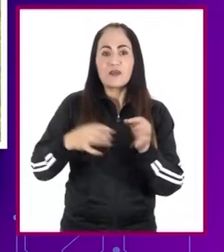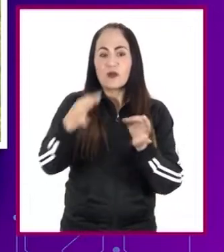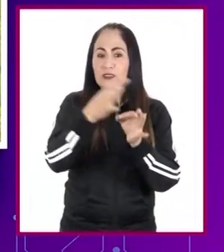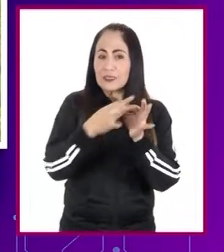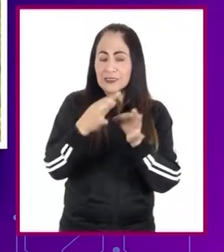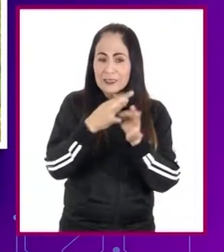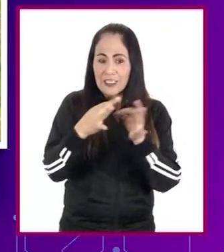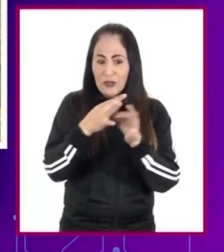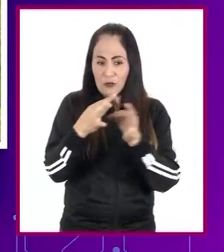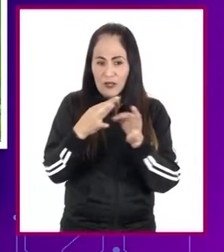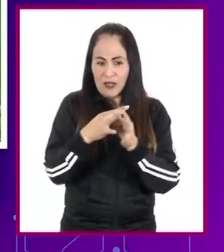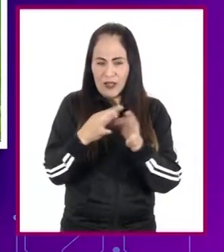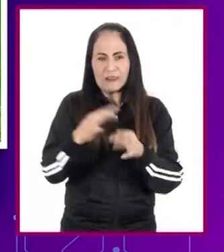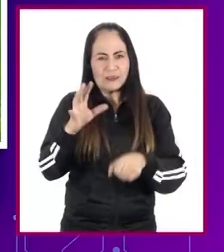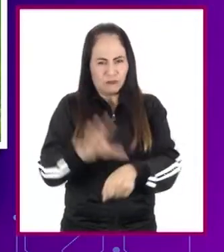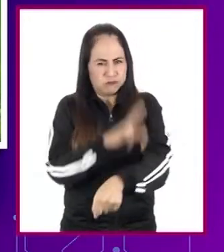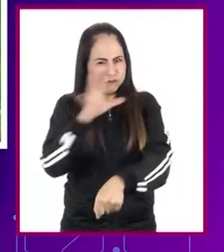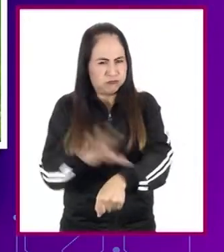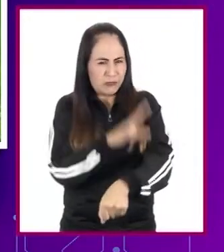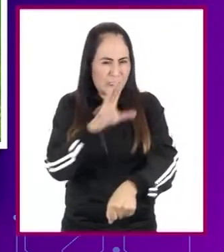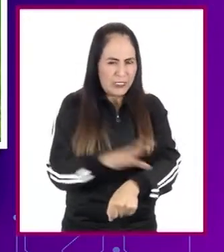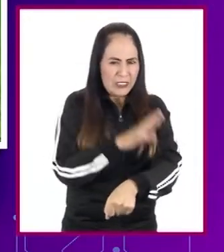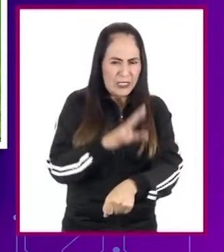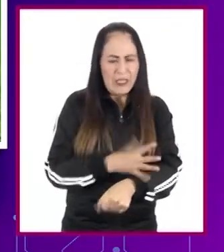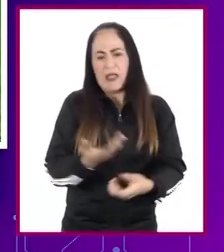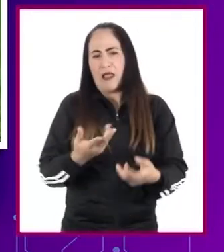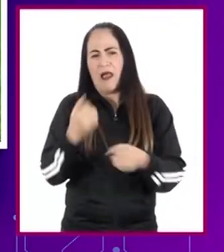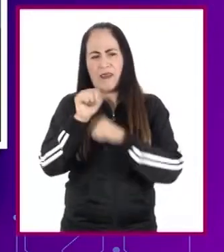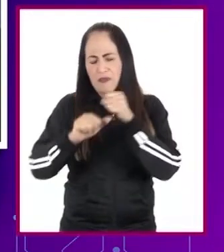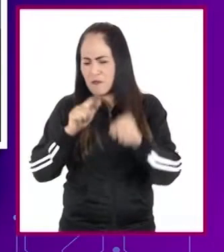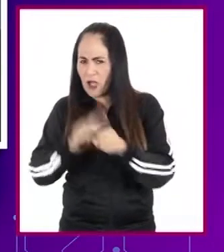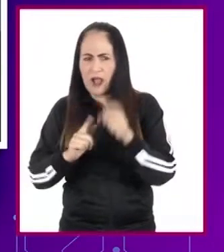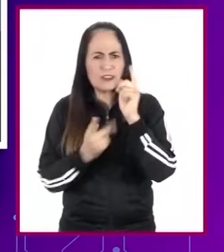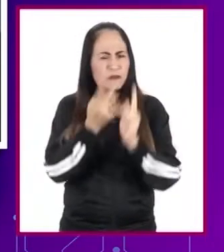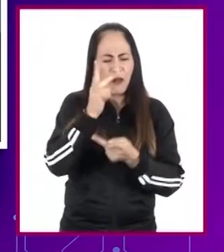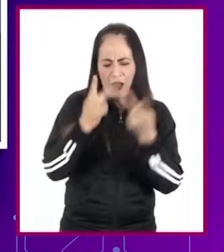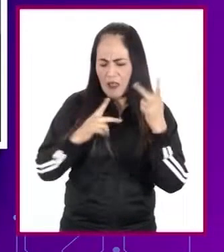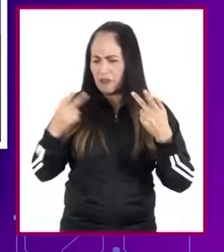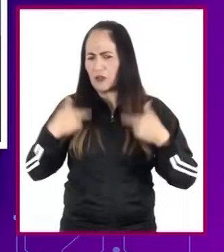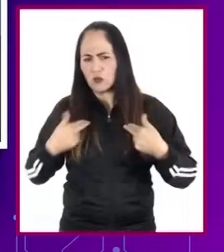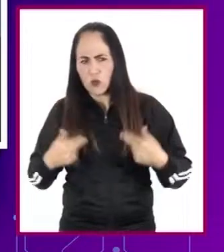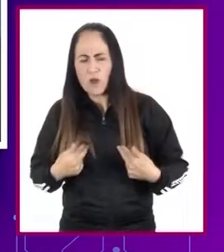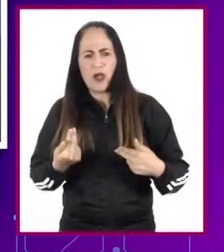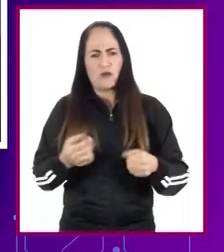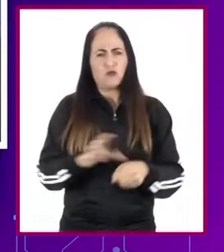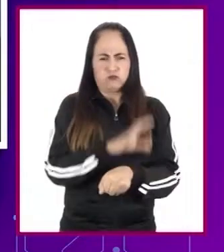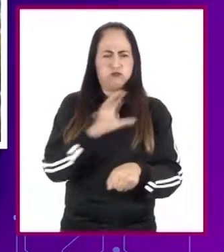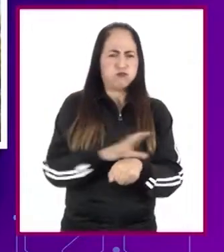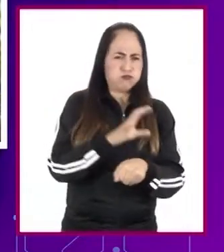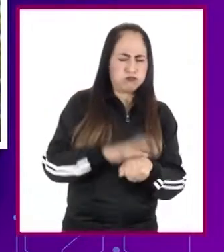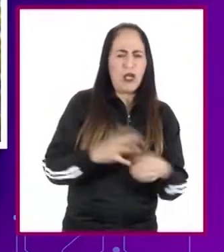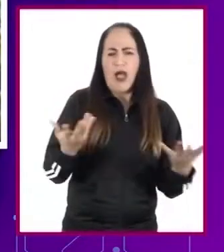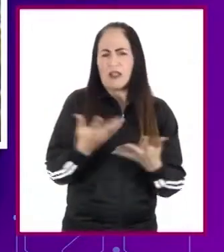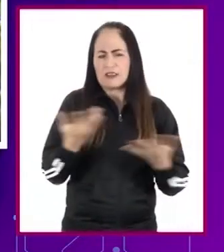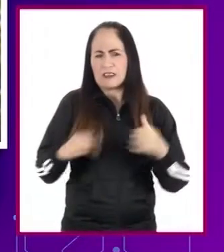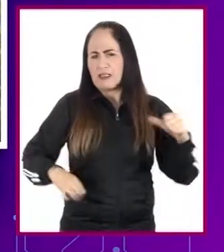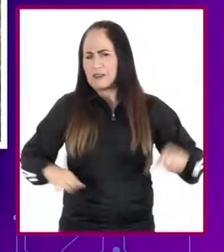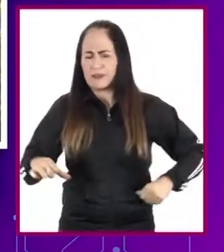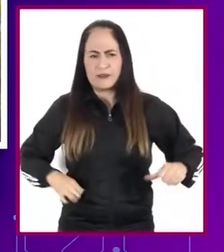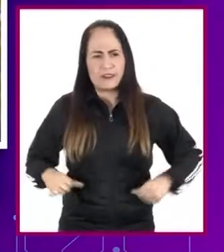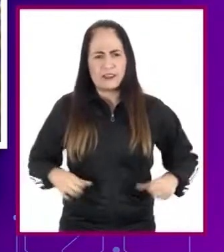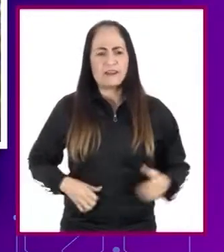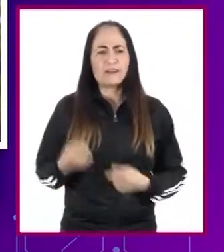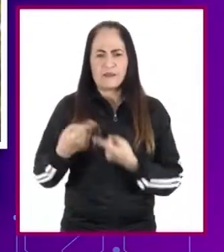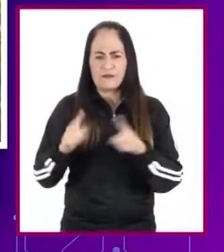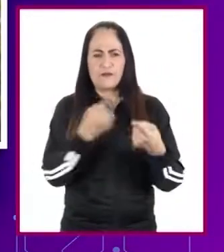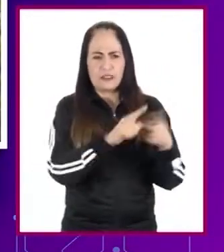para que los seres vivos podamos realizar nuestras funciones vitales. La energía se genera mediante procesos en los que se transforman los